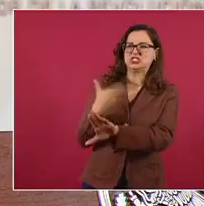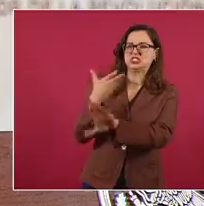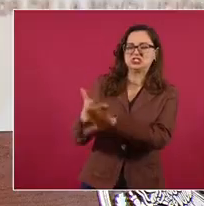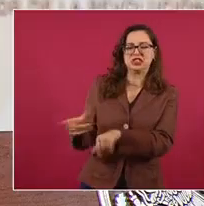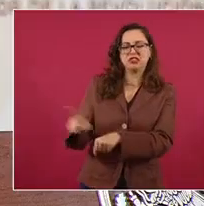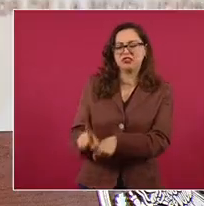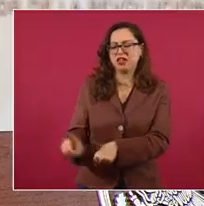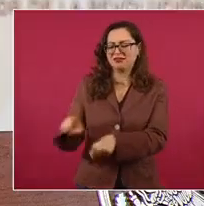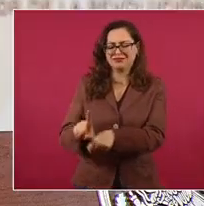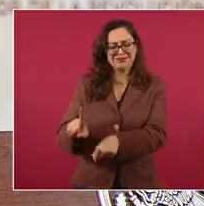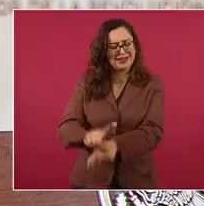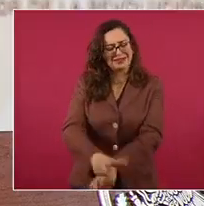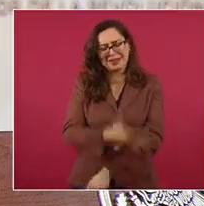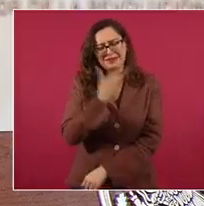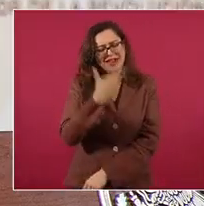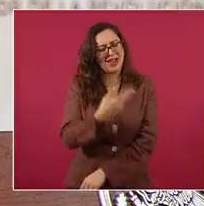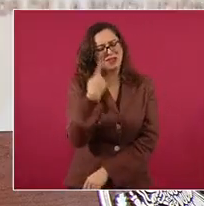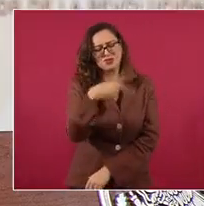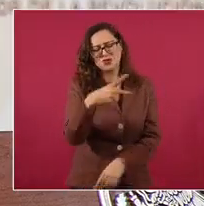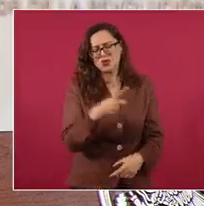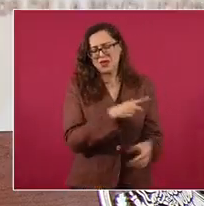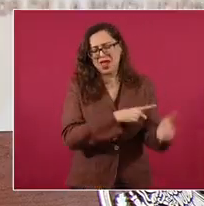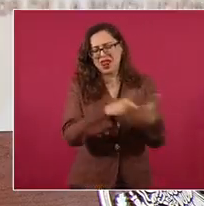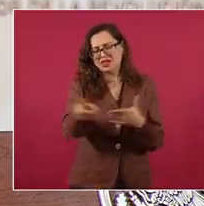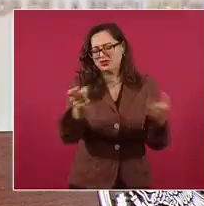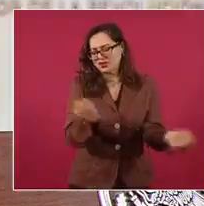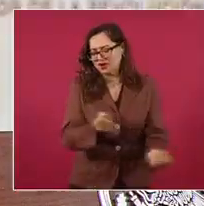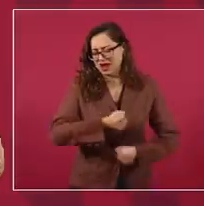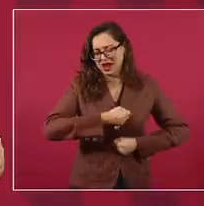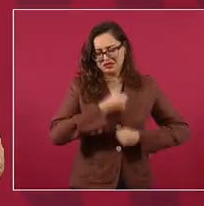Pues están en su derecho,